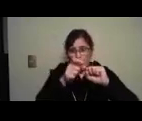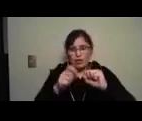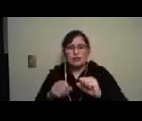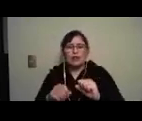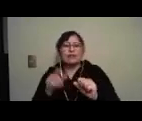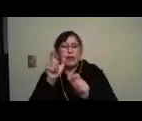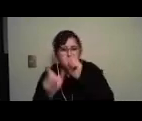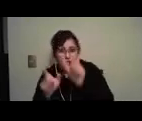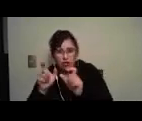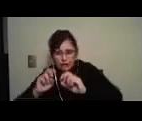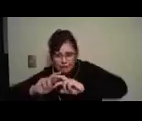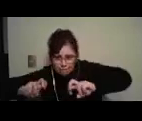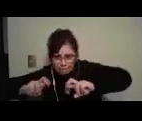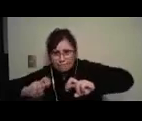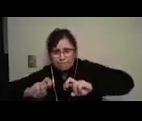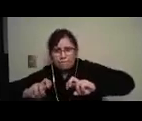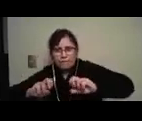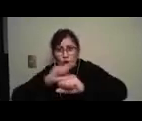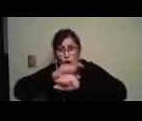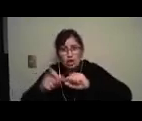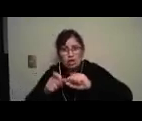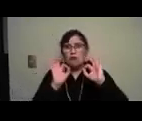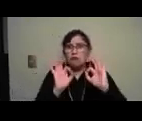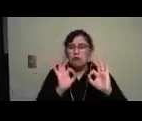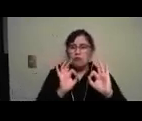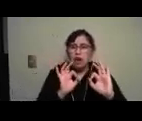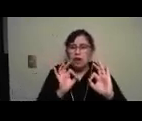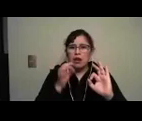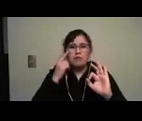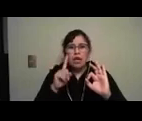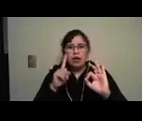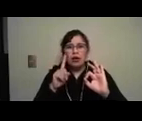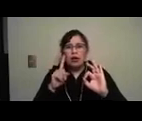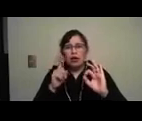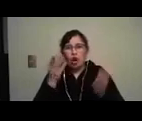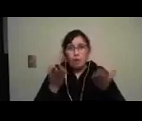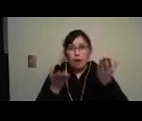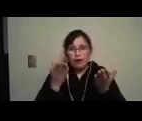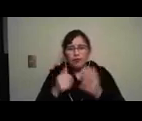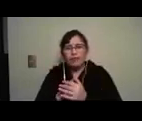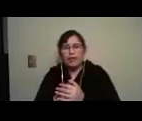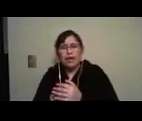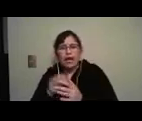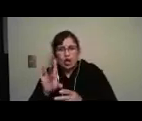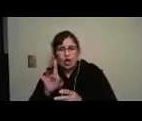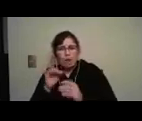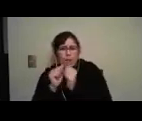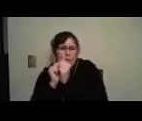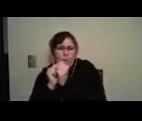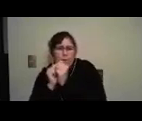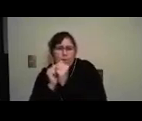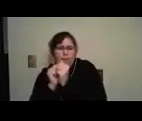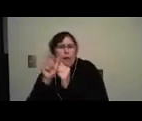que abrió de las personas con la corteza normal. Y encontró que el cerebro estaba mucho más pequeño, estaba mucho